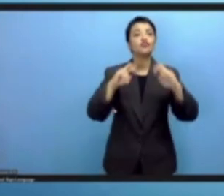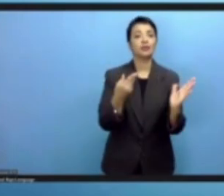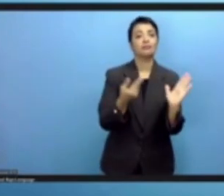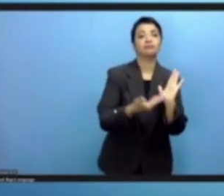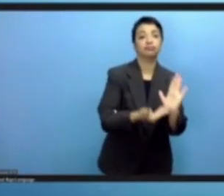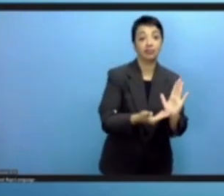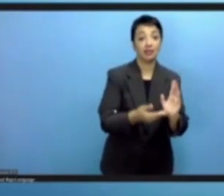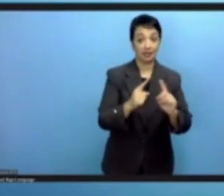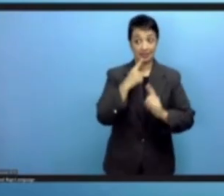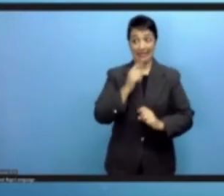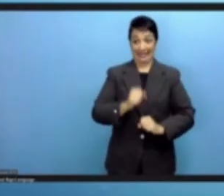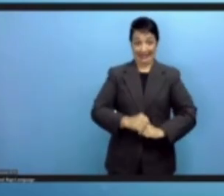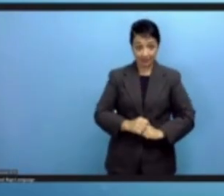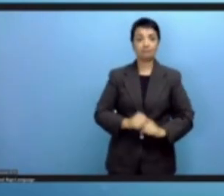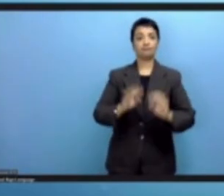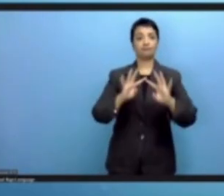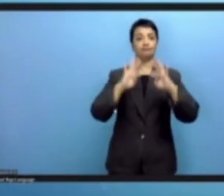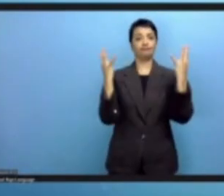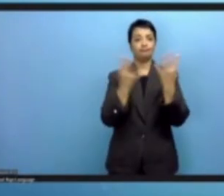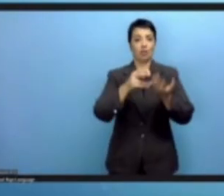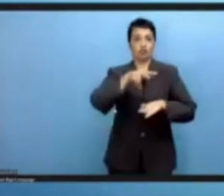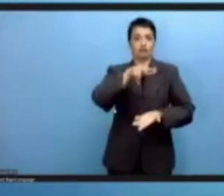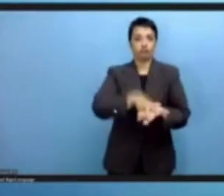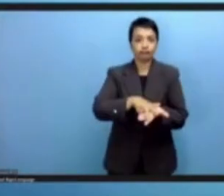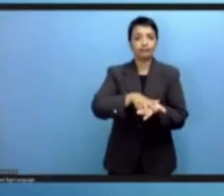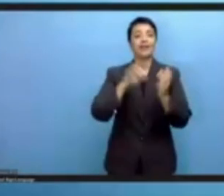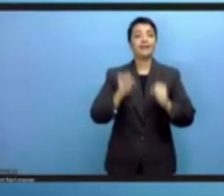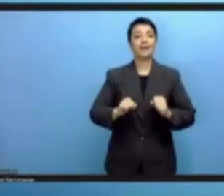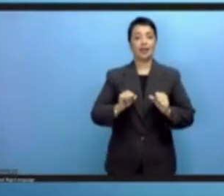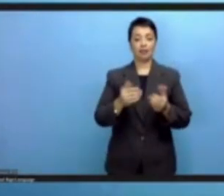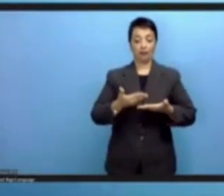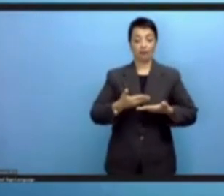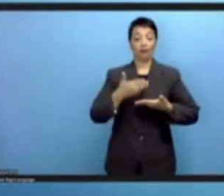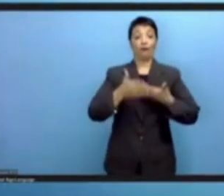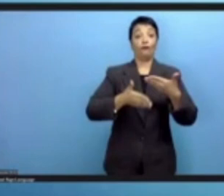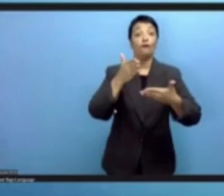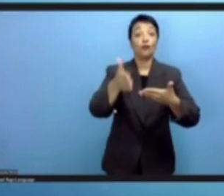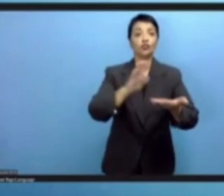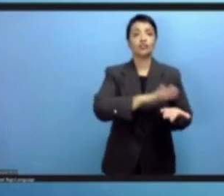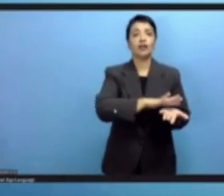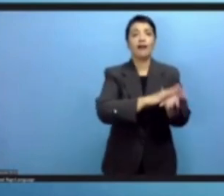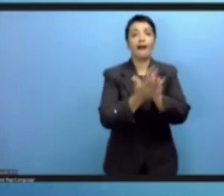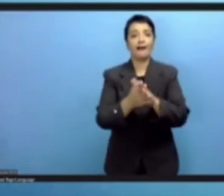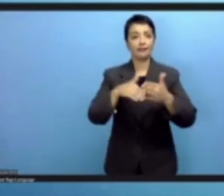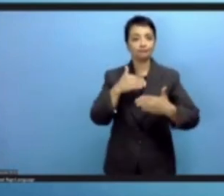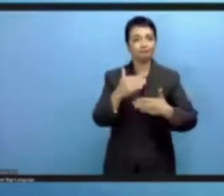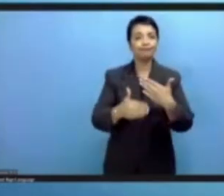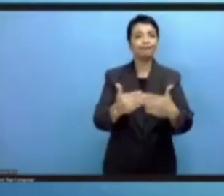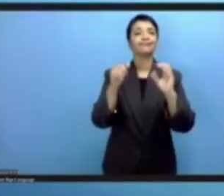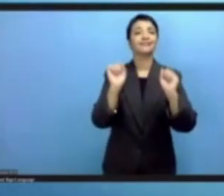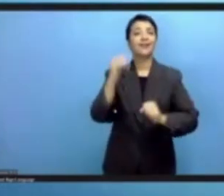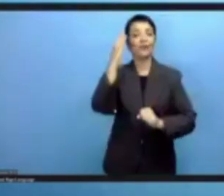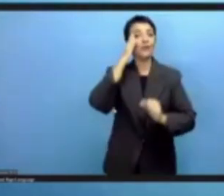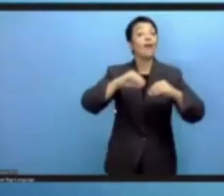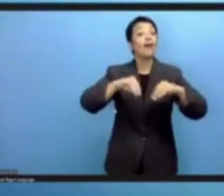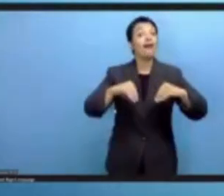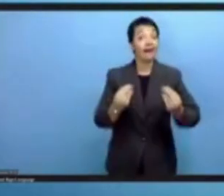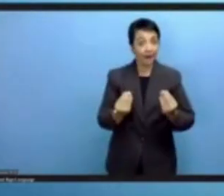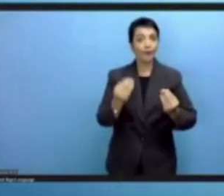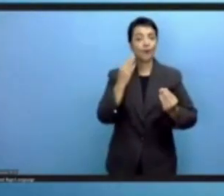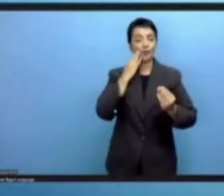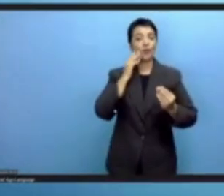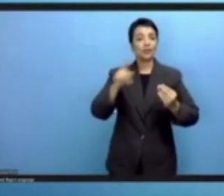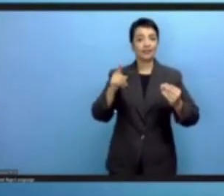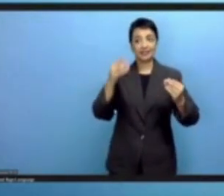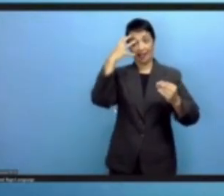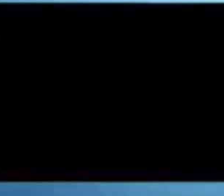debate de políticas pero también asegurándose de que una vez que se adopte el pacto se implemente se